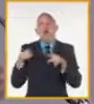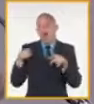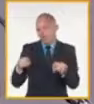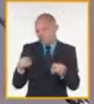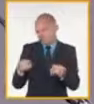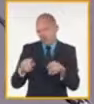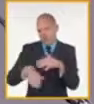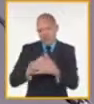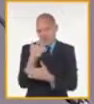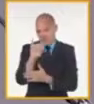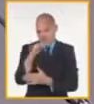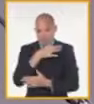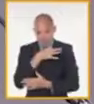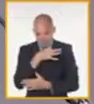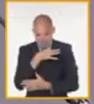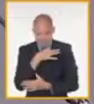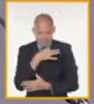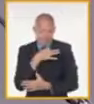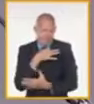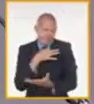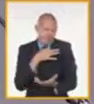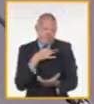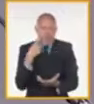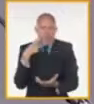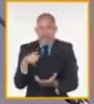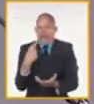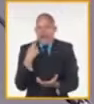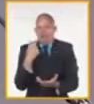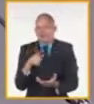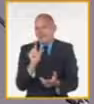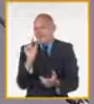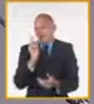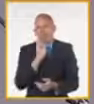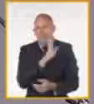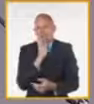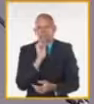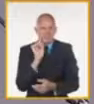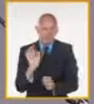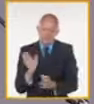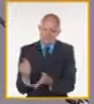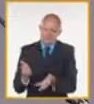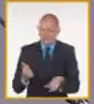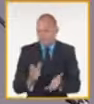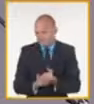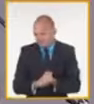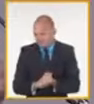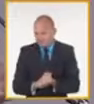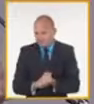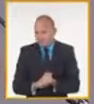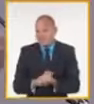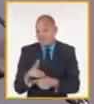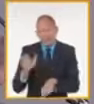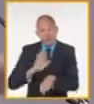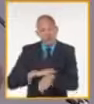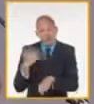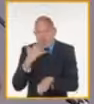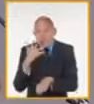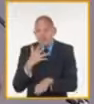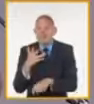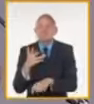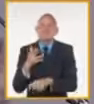hablando específicamente de eso Pero evidentemente hay una complicidad no solo de las autoridades sino de estas empresas privadas